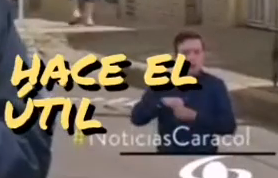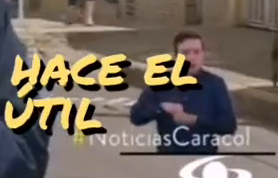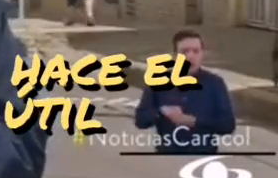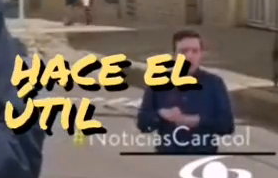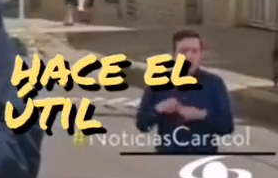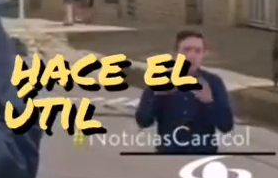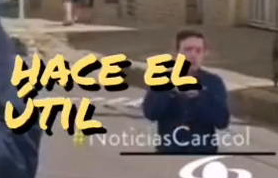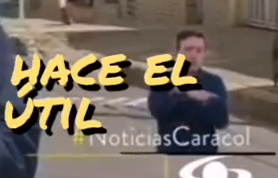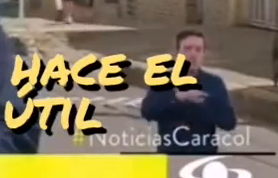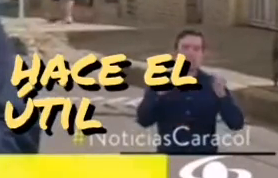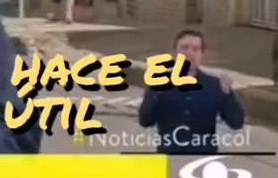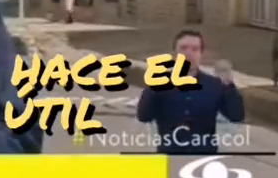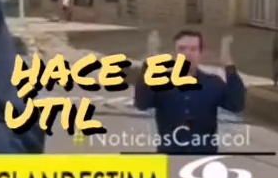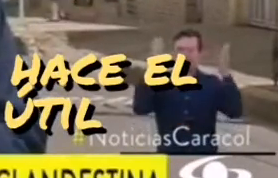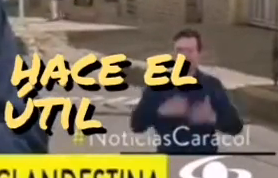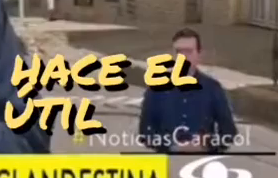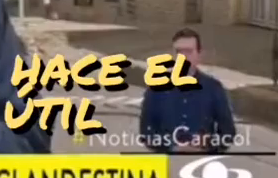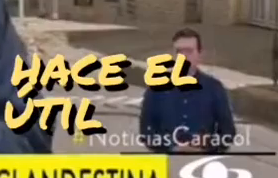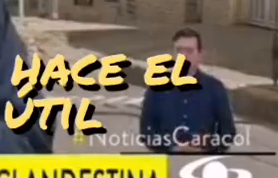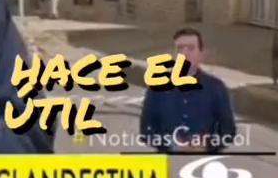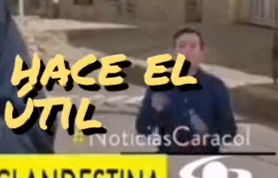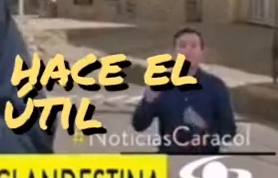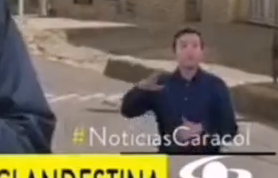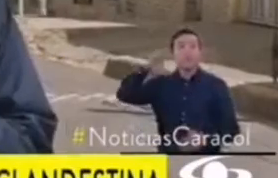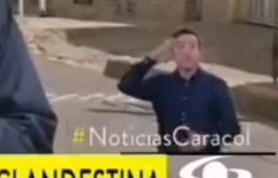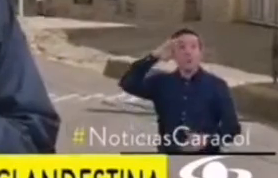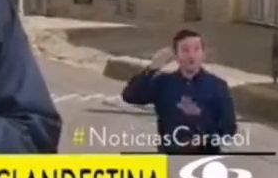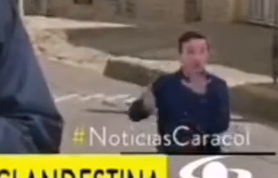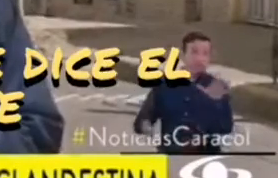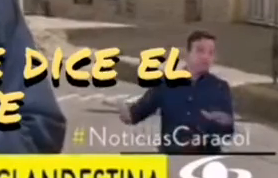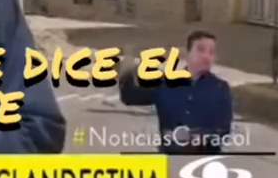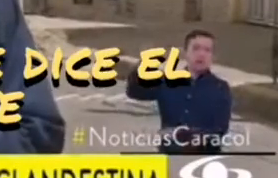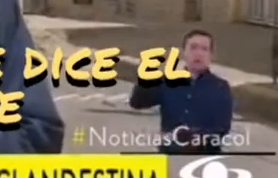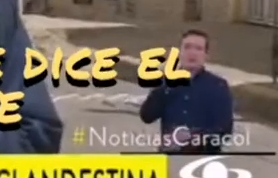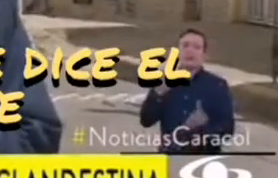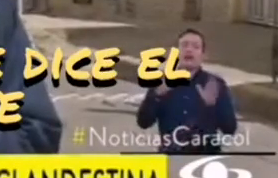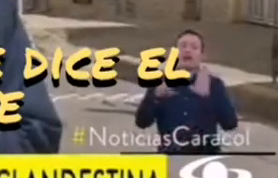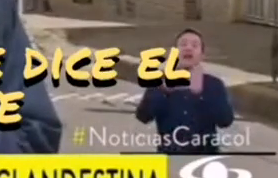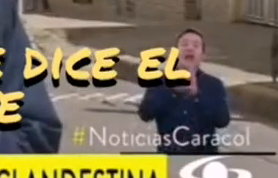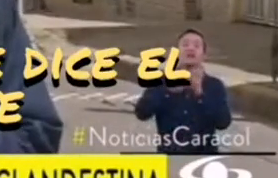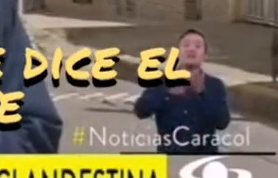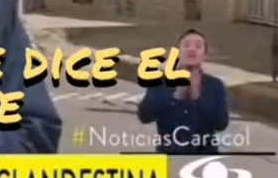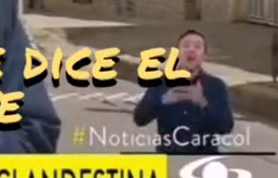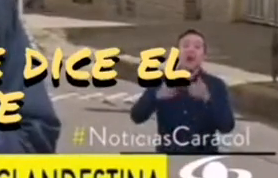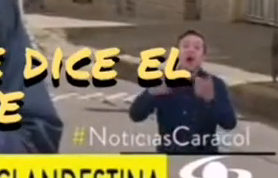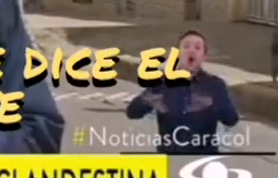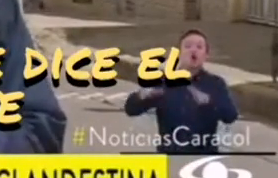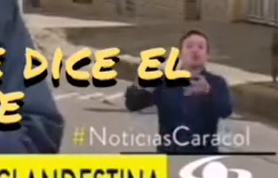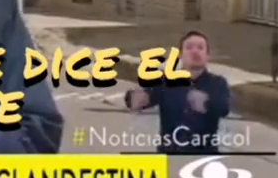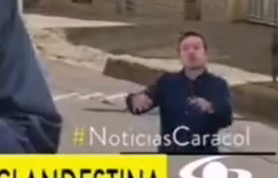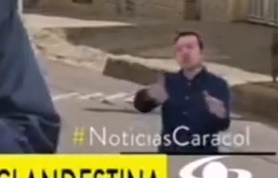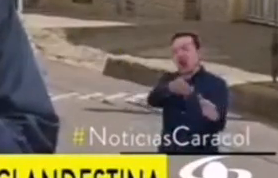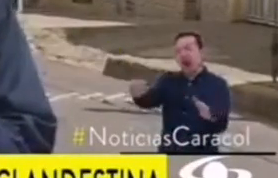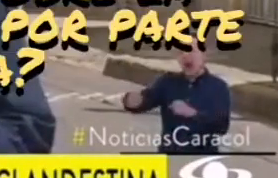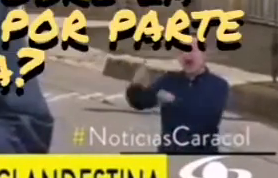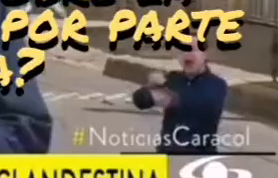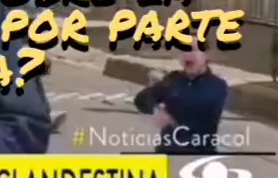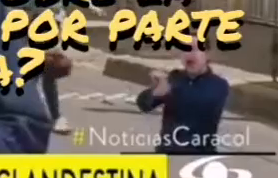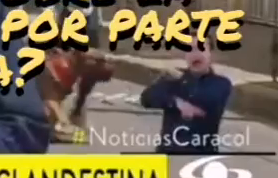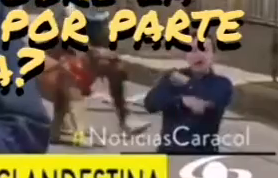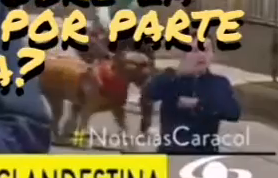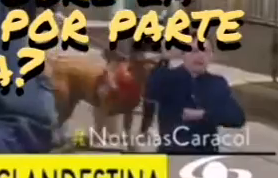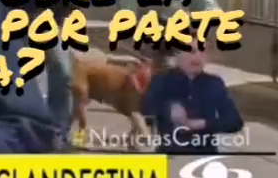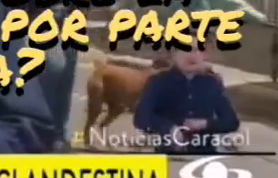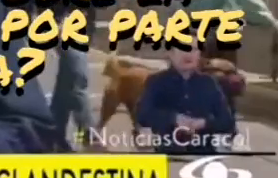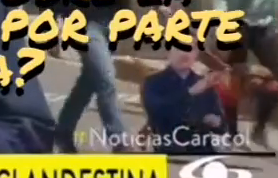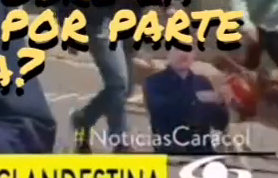Y es que el comandante de la policía fue estricto y asegura que la ley no son solo para los de Rona, la ley es para todo, incluso para la misma policía que